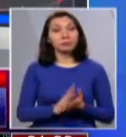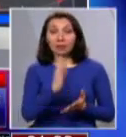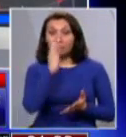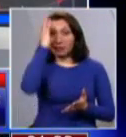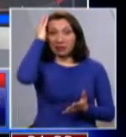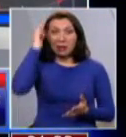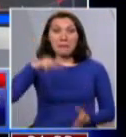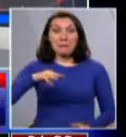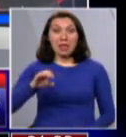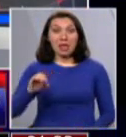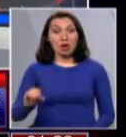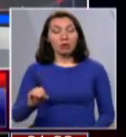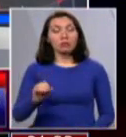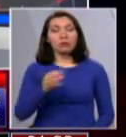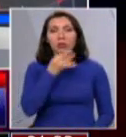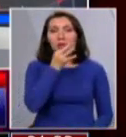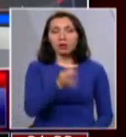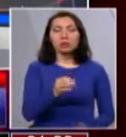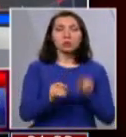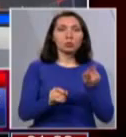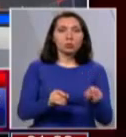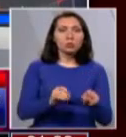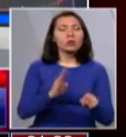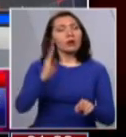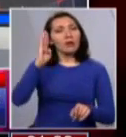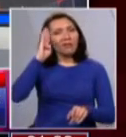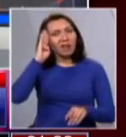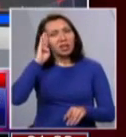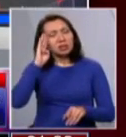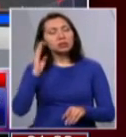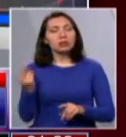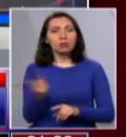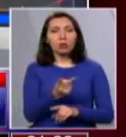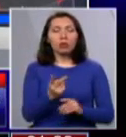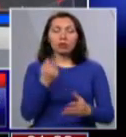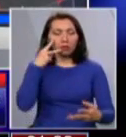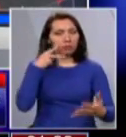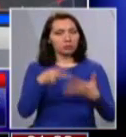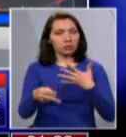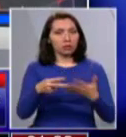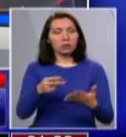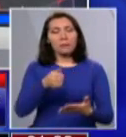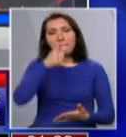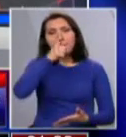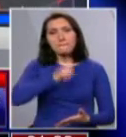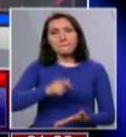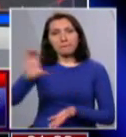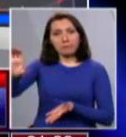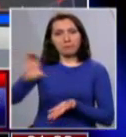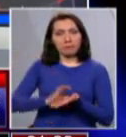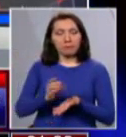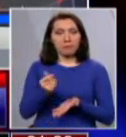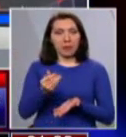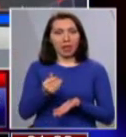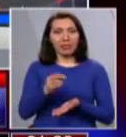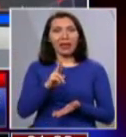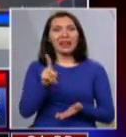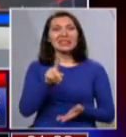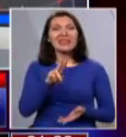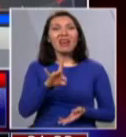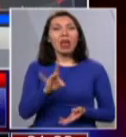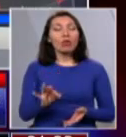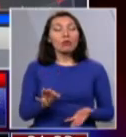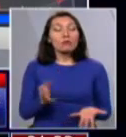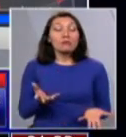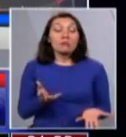ominami ha dicho que tanto usted como michelle bachelet deberían transparentar los aportes reservados que recibieron más allá